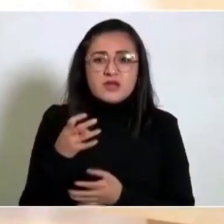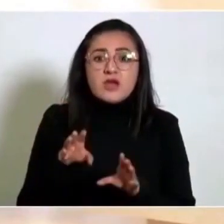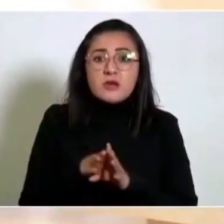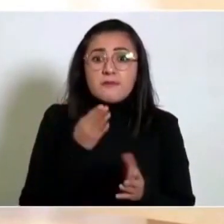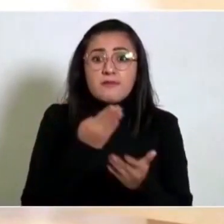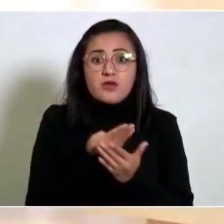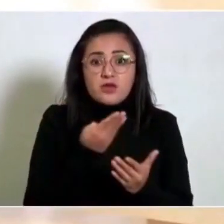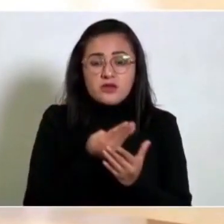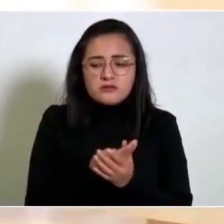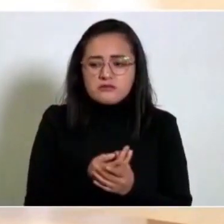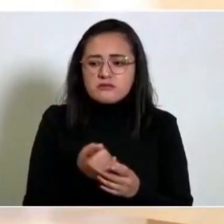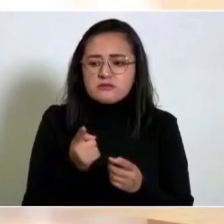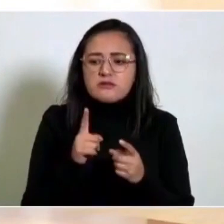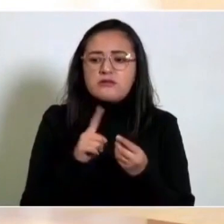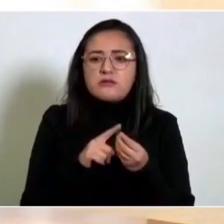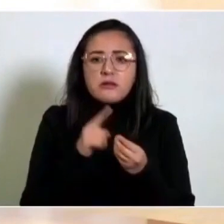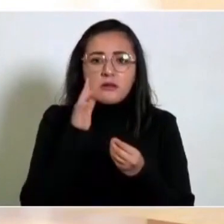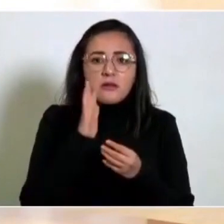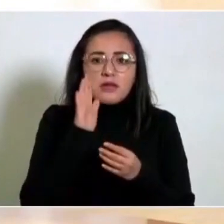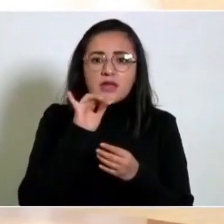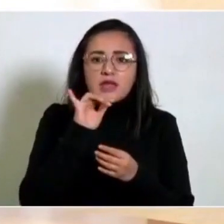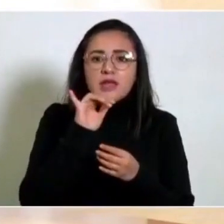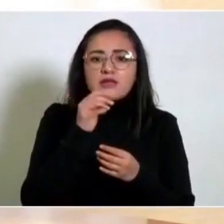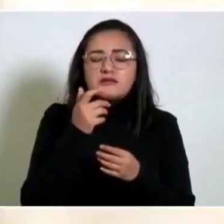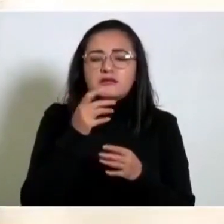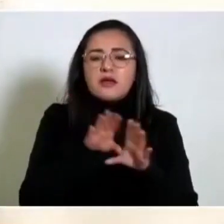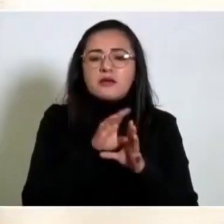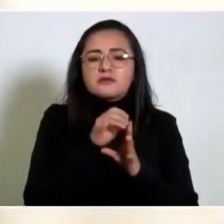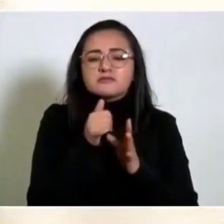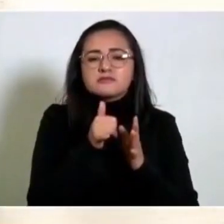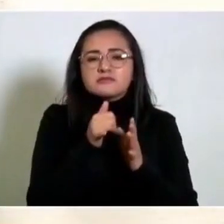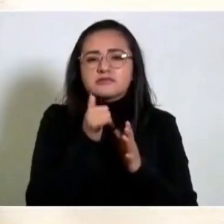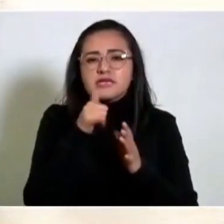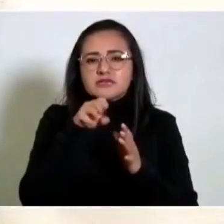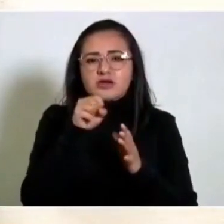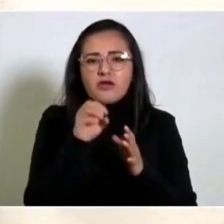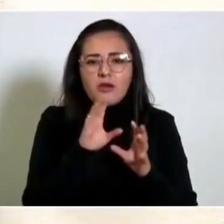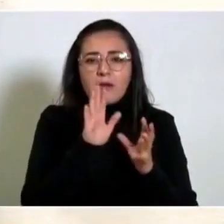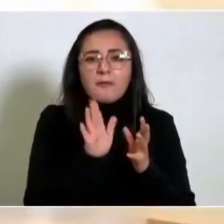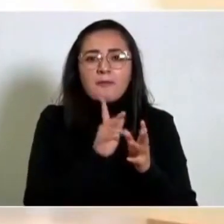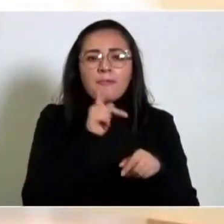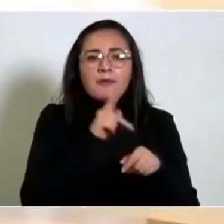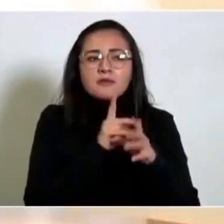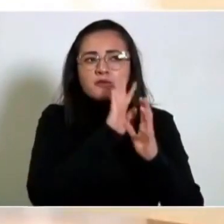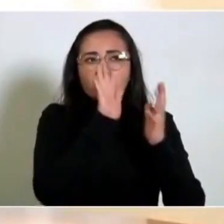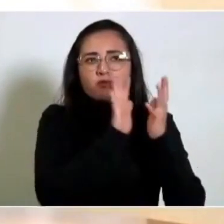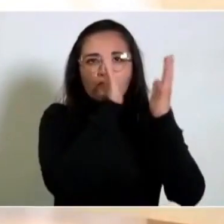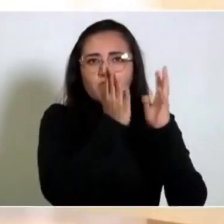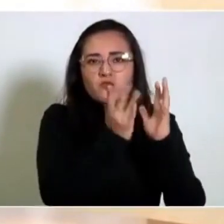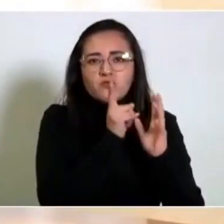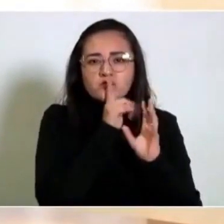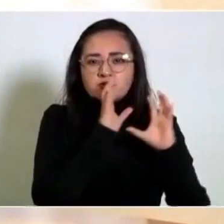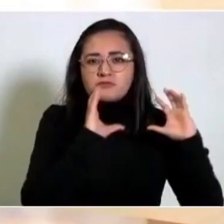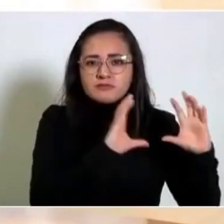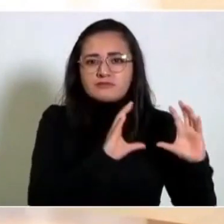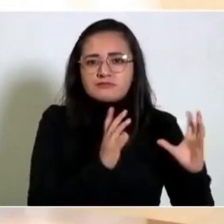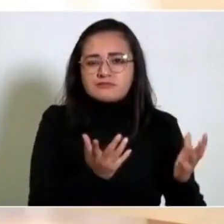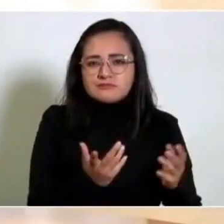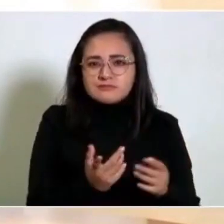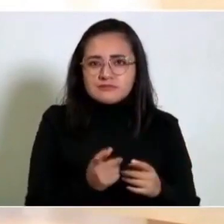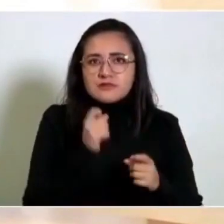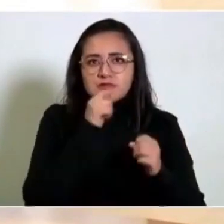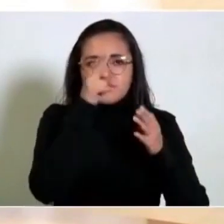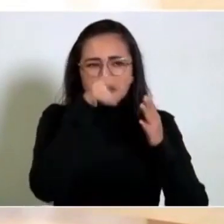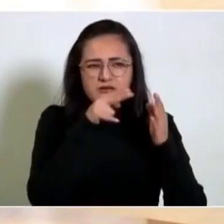bronce, hoy los hacen aparecer de yeso. Y les ponen el como si fueran el busto original. Exactamente. Y cuadros